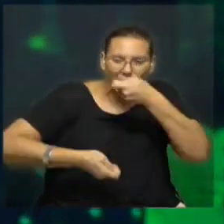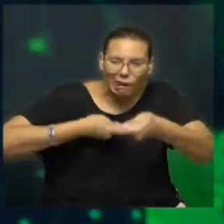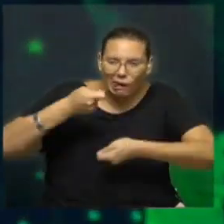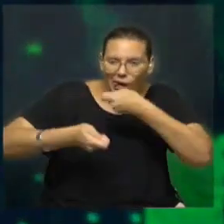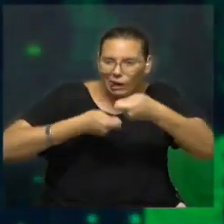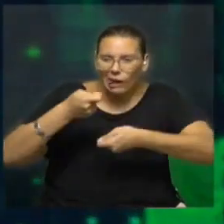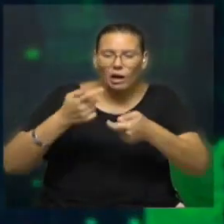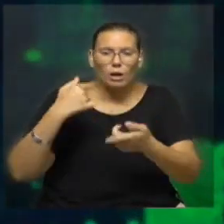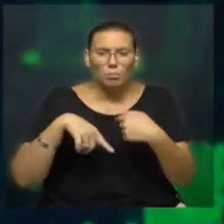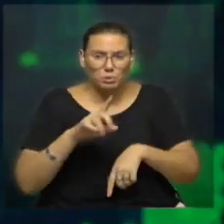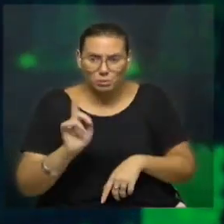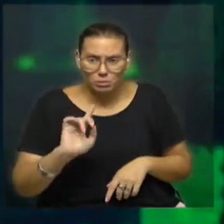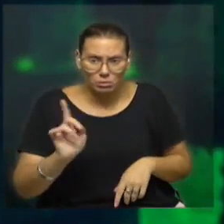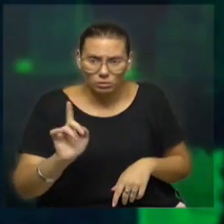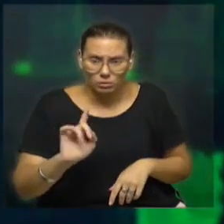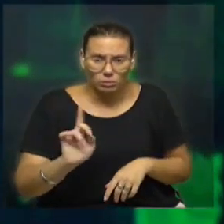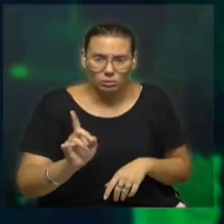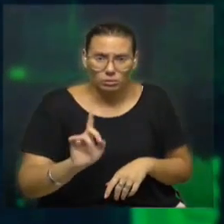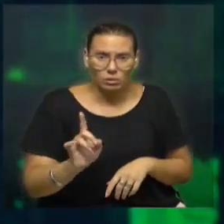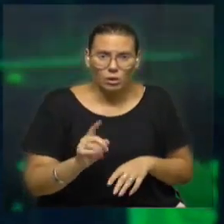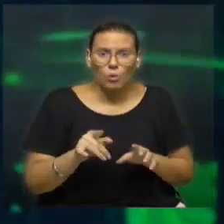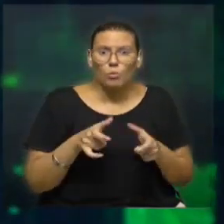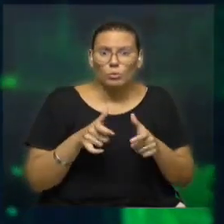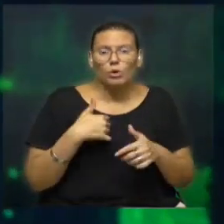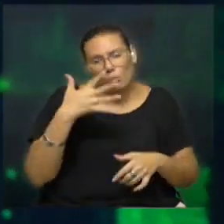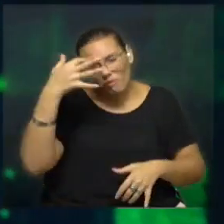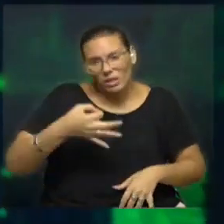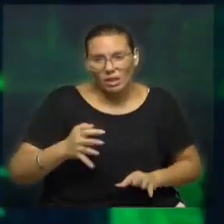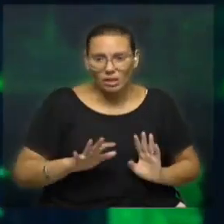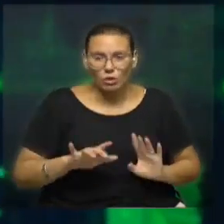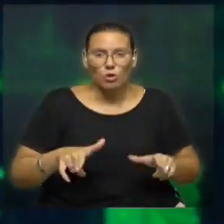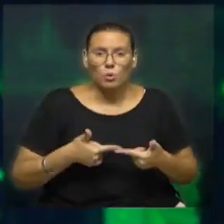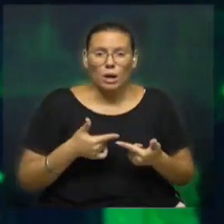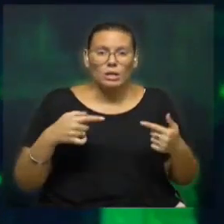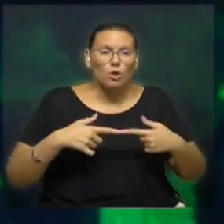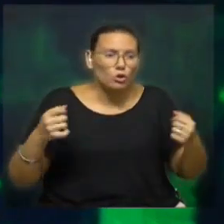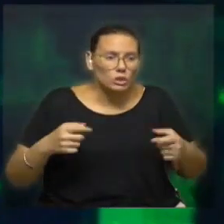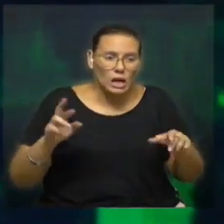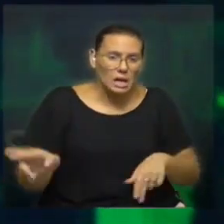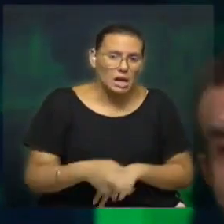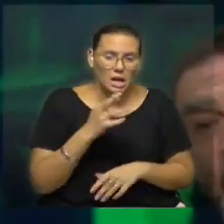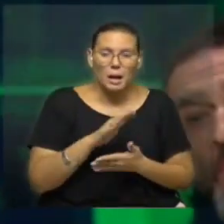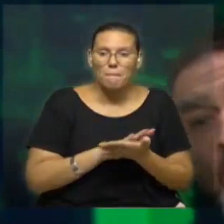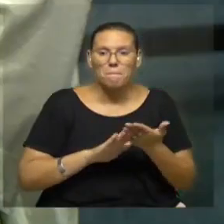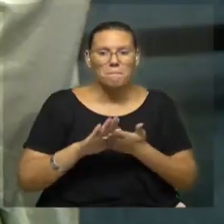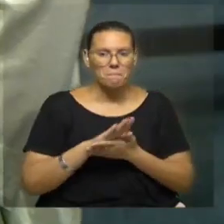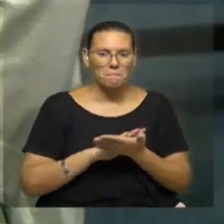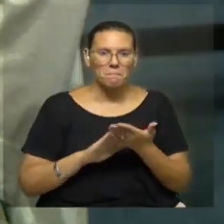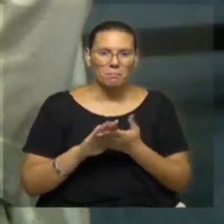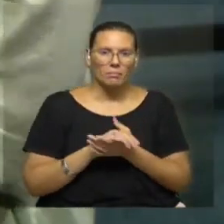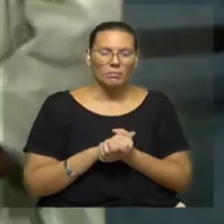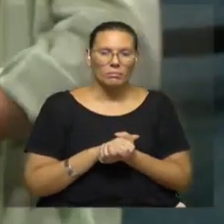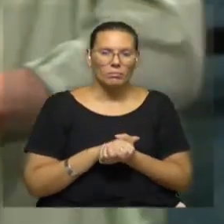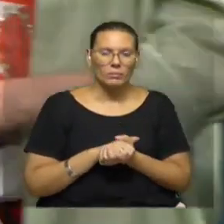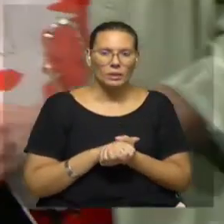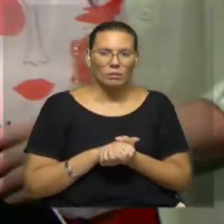tocado, no hay. Así como es un disco muy honesto. No hay efectos, cosas raras. Bien. Qué